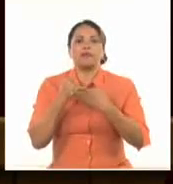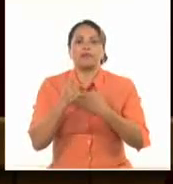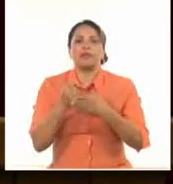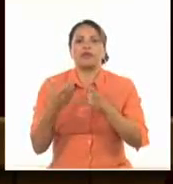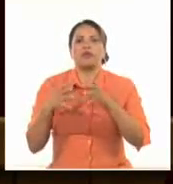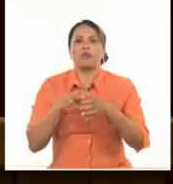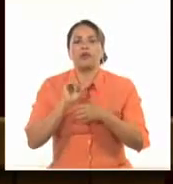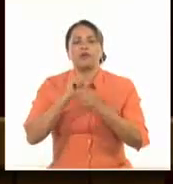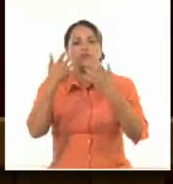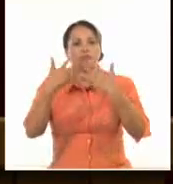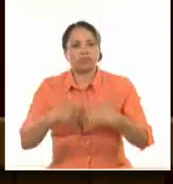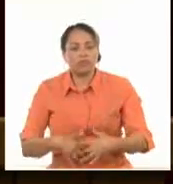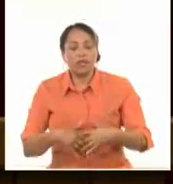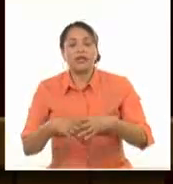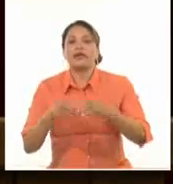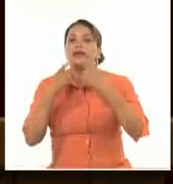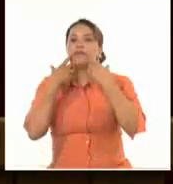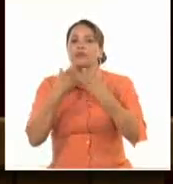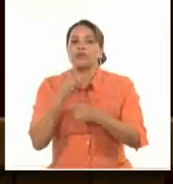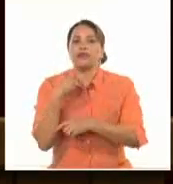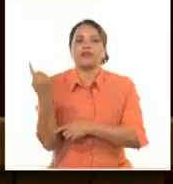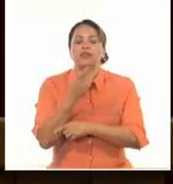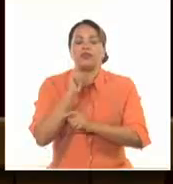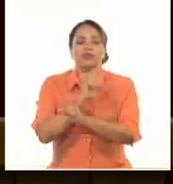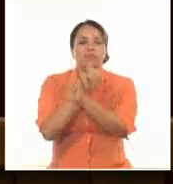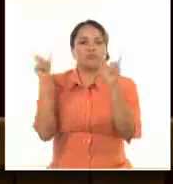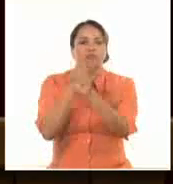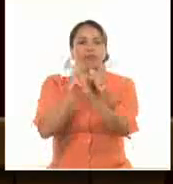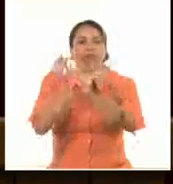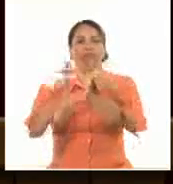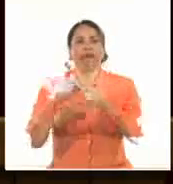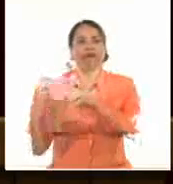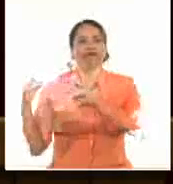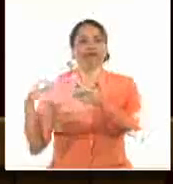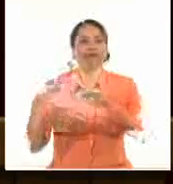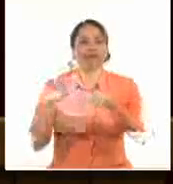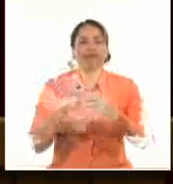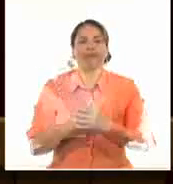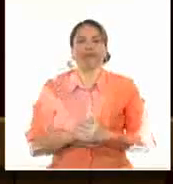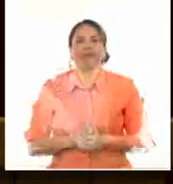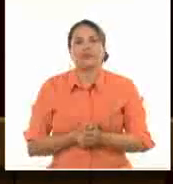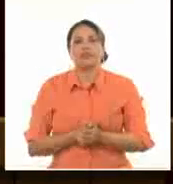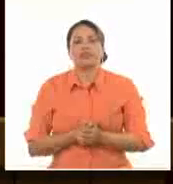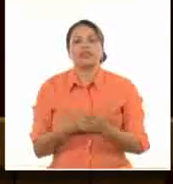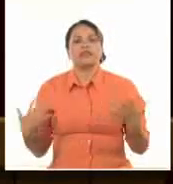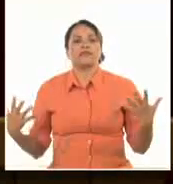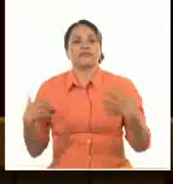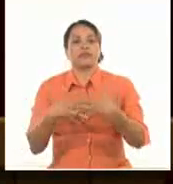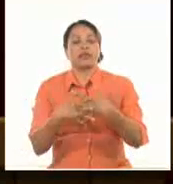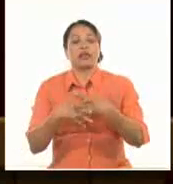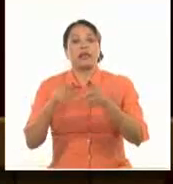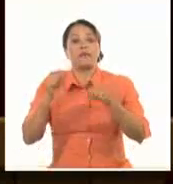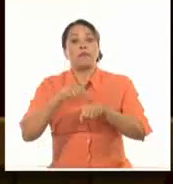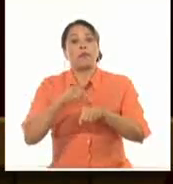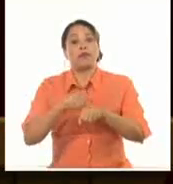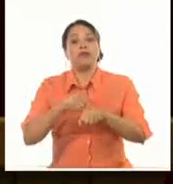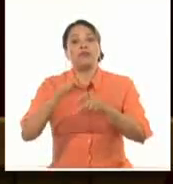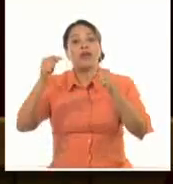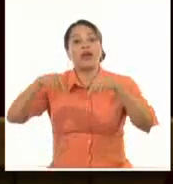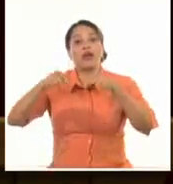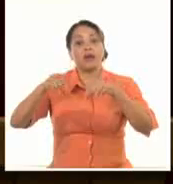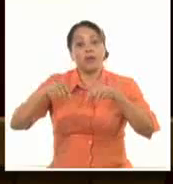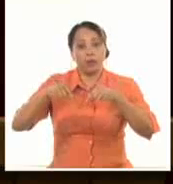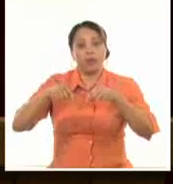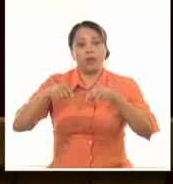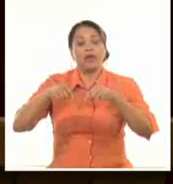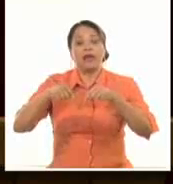es preciso estar alertas y movilizarse. Ese momento es ahora, cuando el pueblo